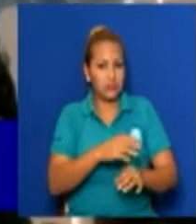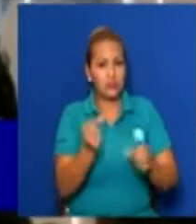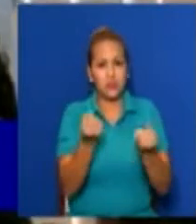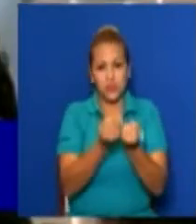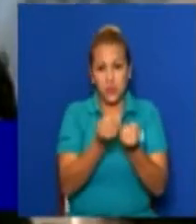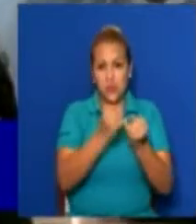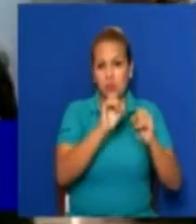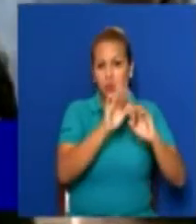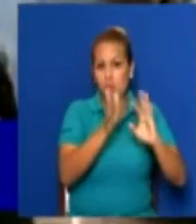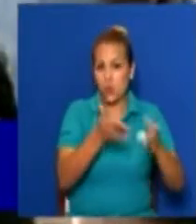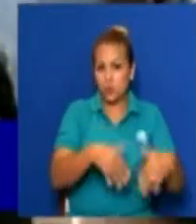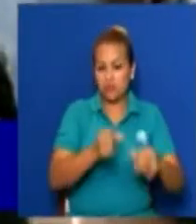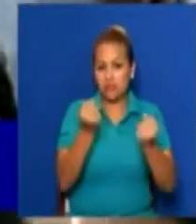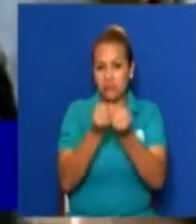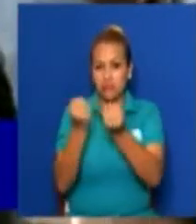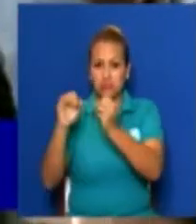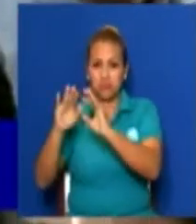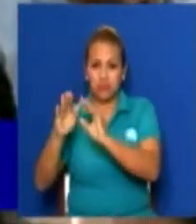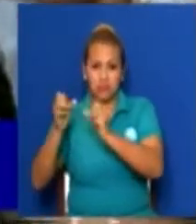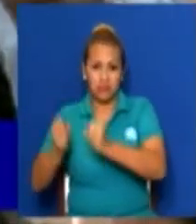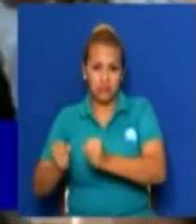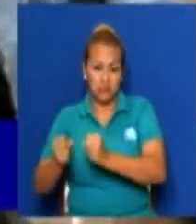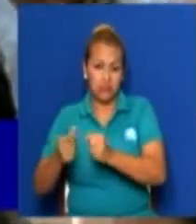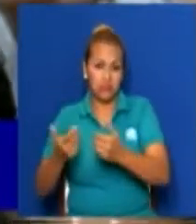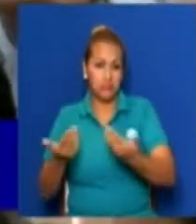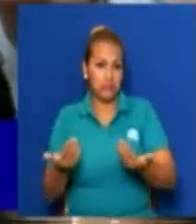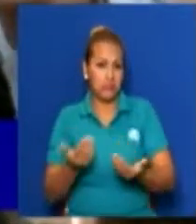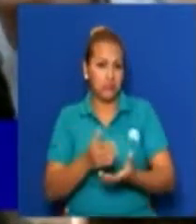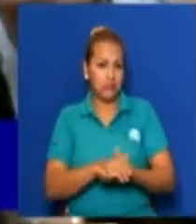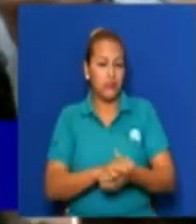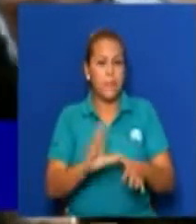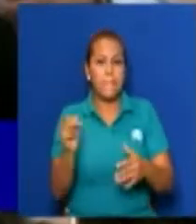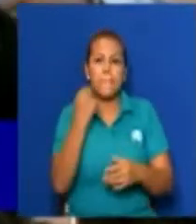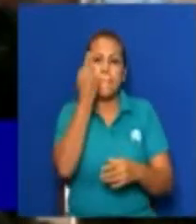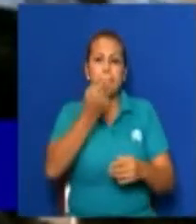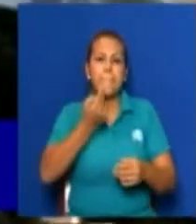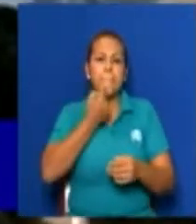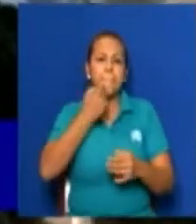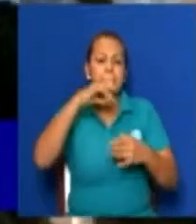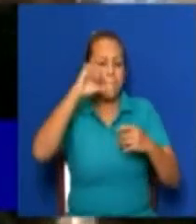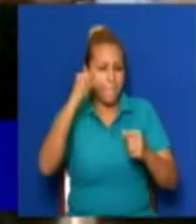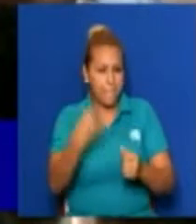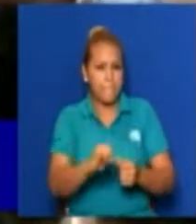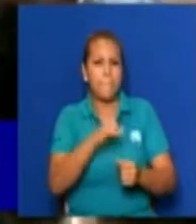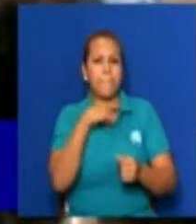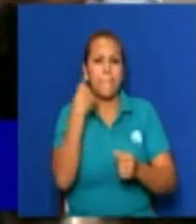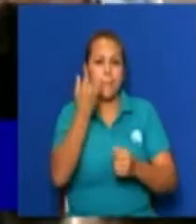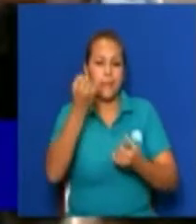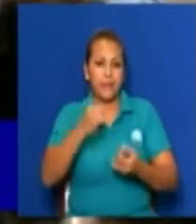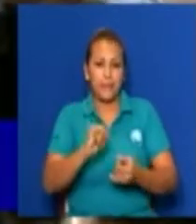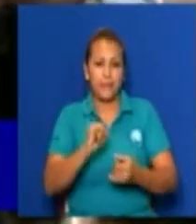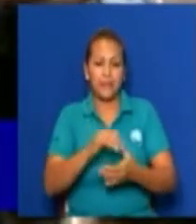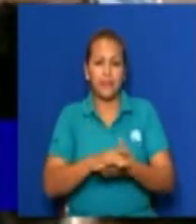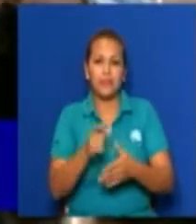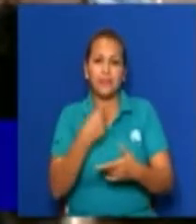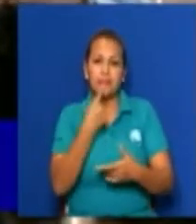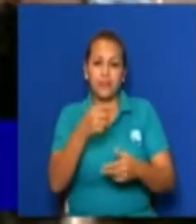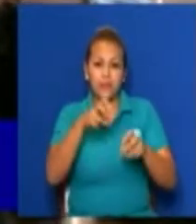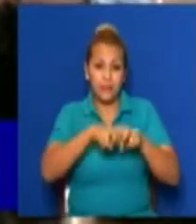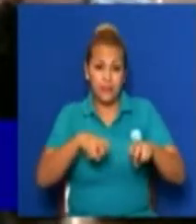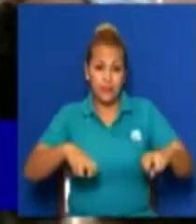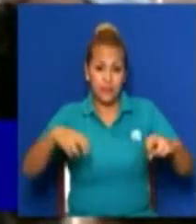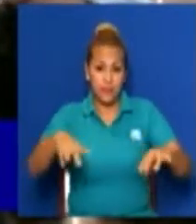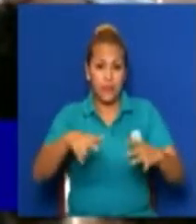en consecuencia para las mujeres también. La pregunta concreta, como bancada del Frente Sandinista de